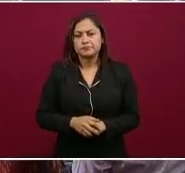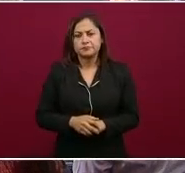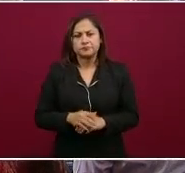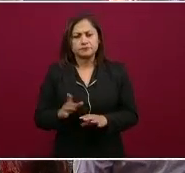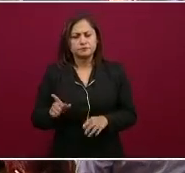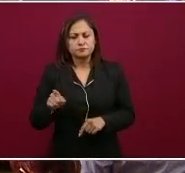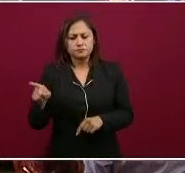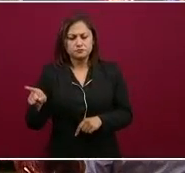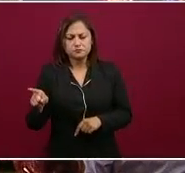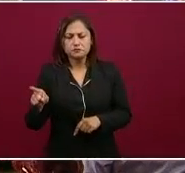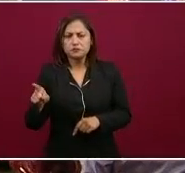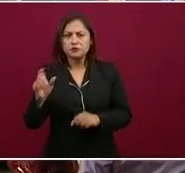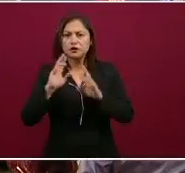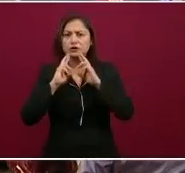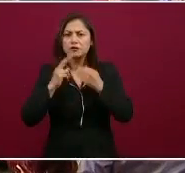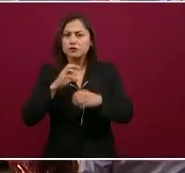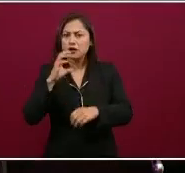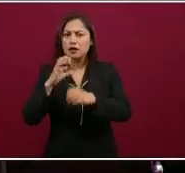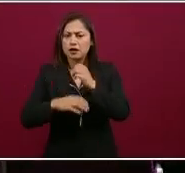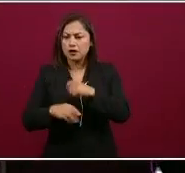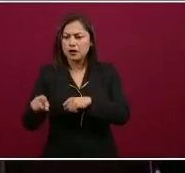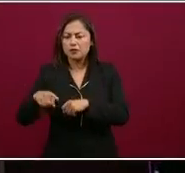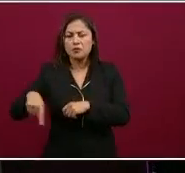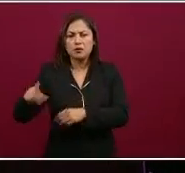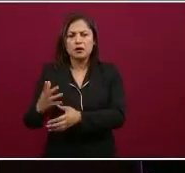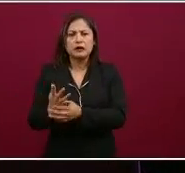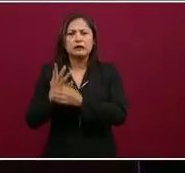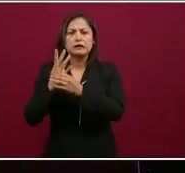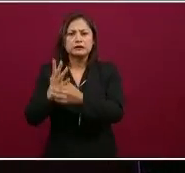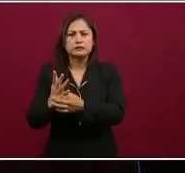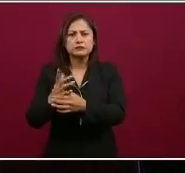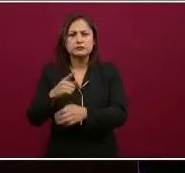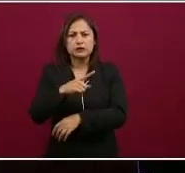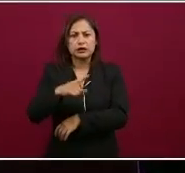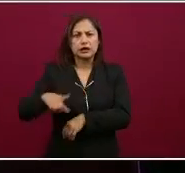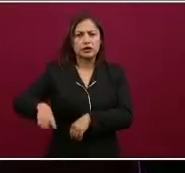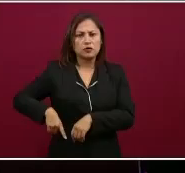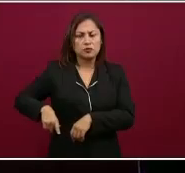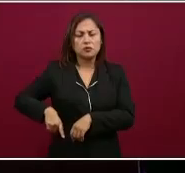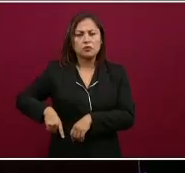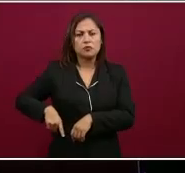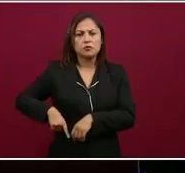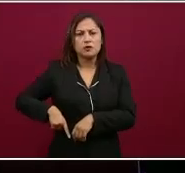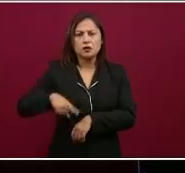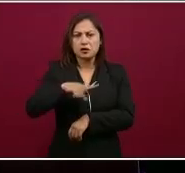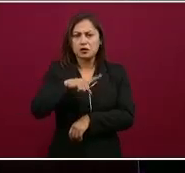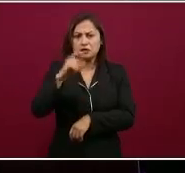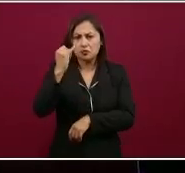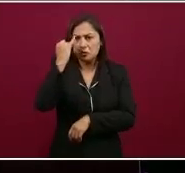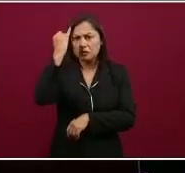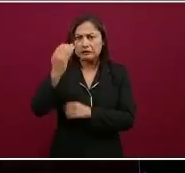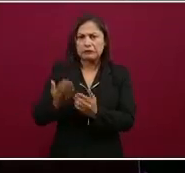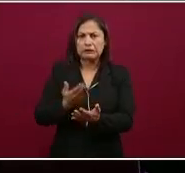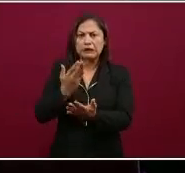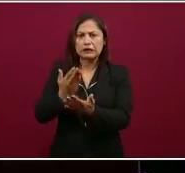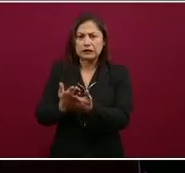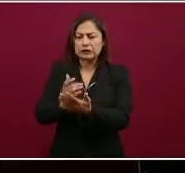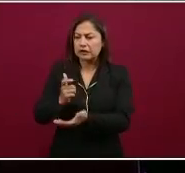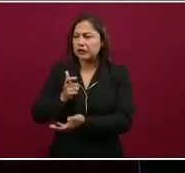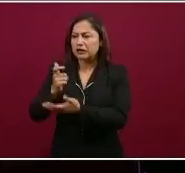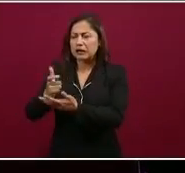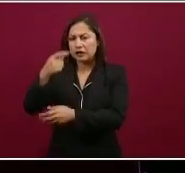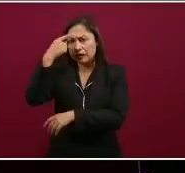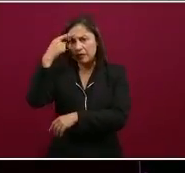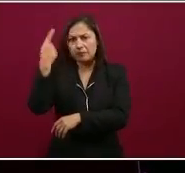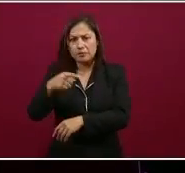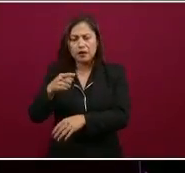que el gobierno, la federación, se comprometió a financiar en cada entidad un proyecto de infraestructura. ¿Ya le entregaron